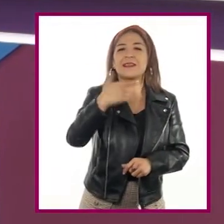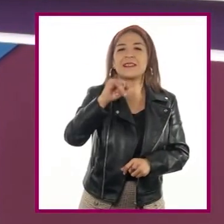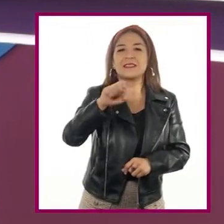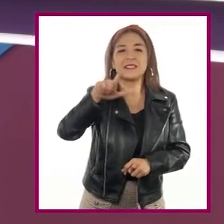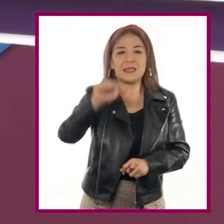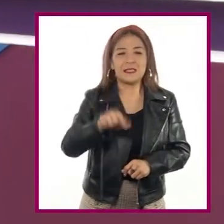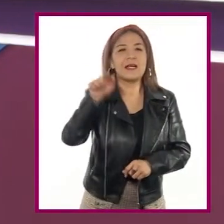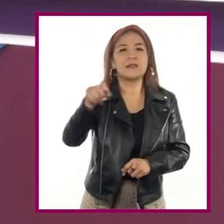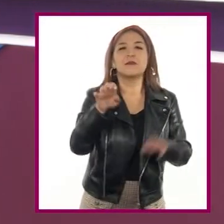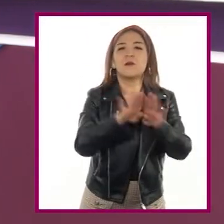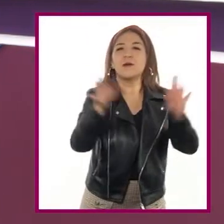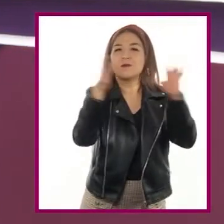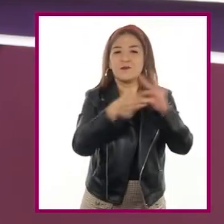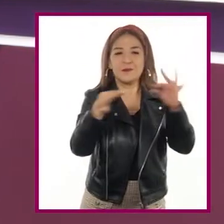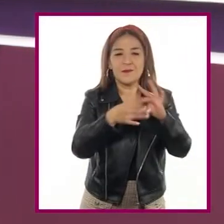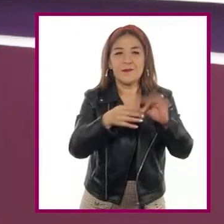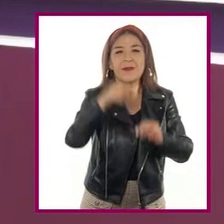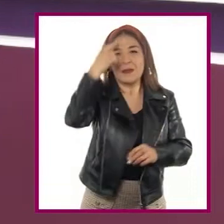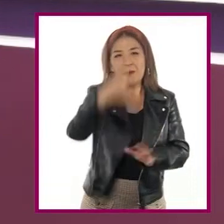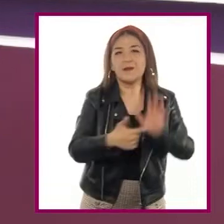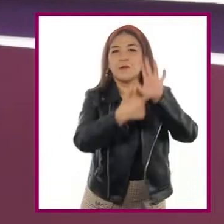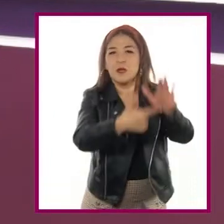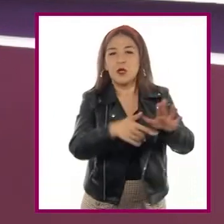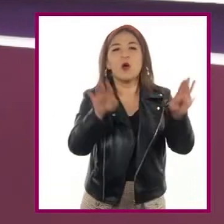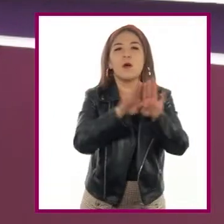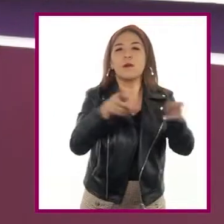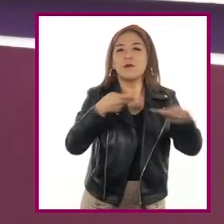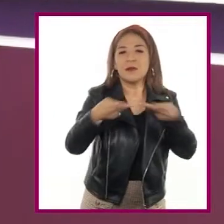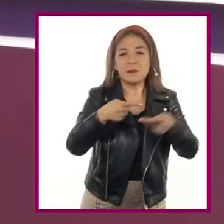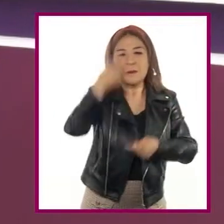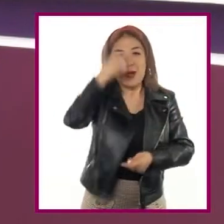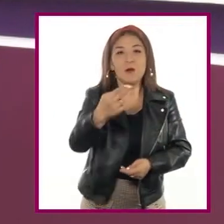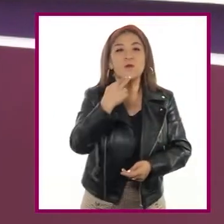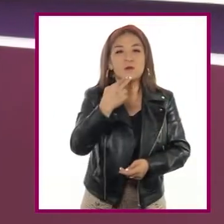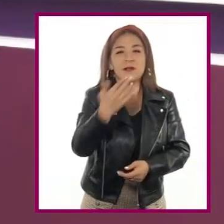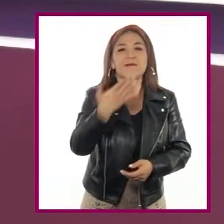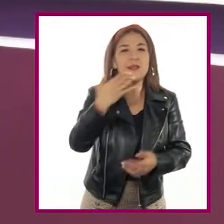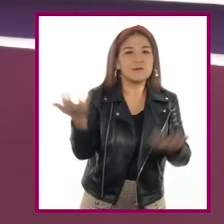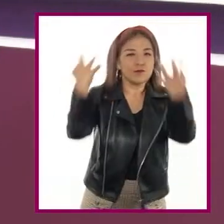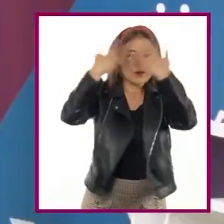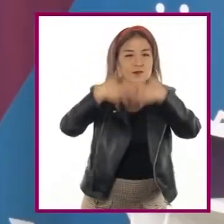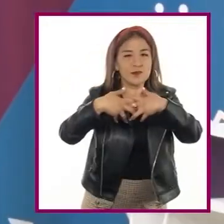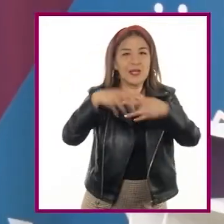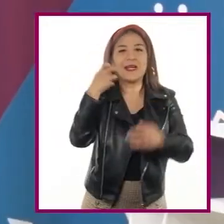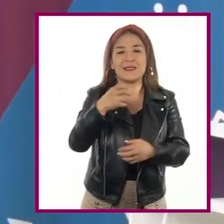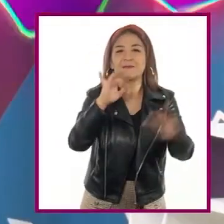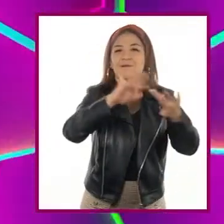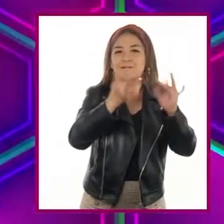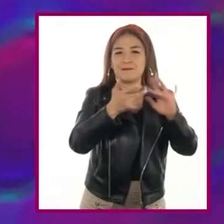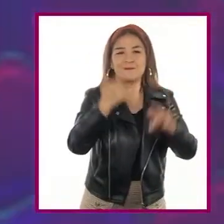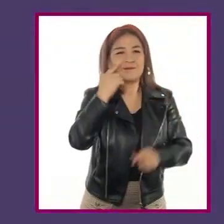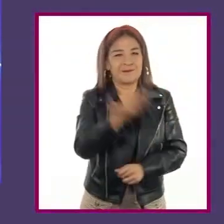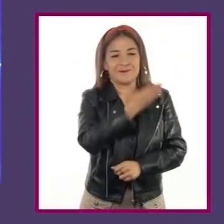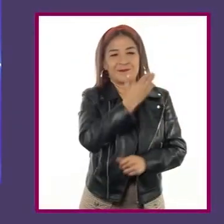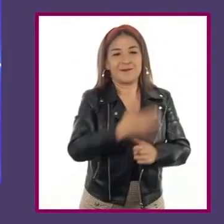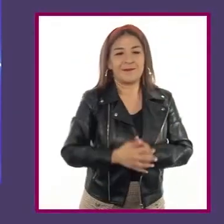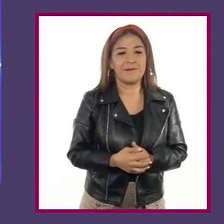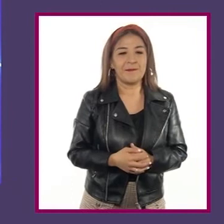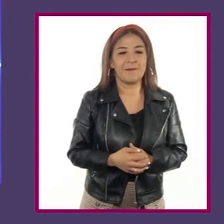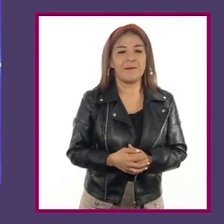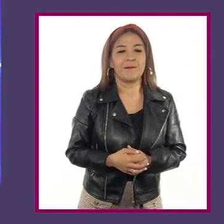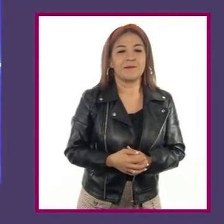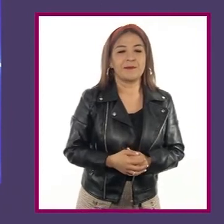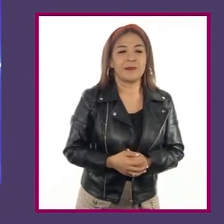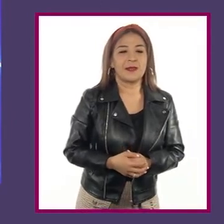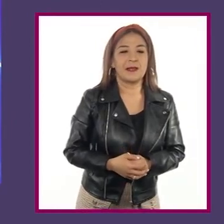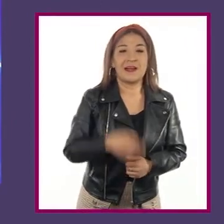Civismo Digital, pues nos prepararon un recurso sobre el uso crítico de los medios de comunicación. ¡Adelante! En estos